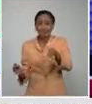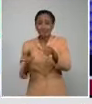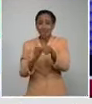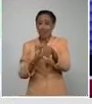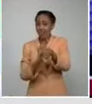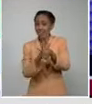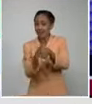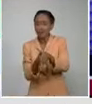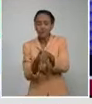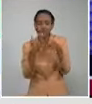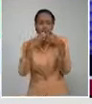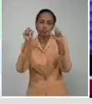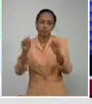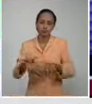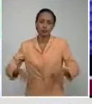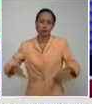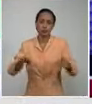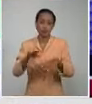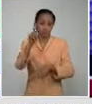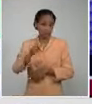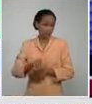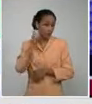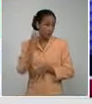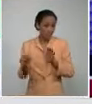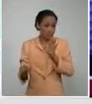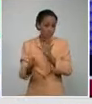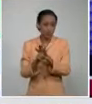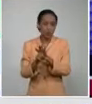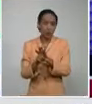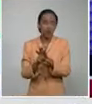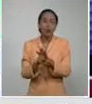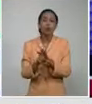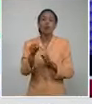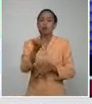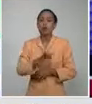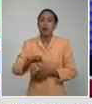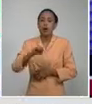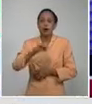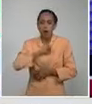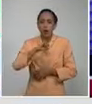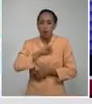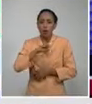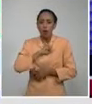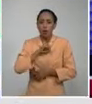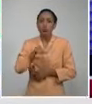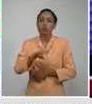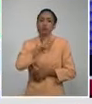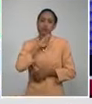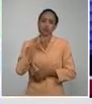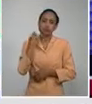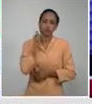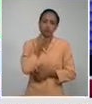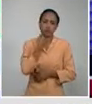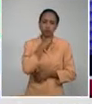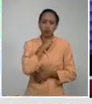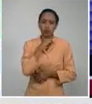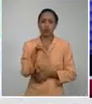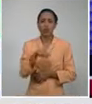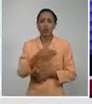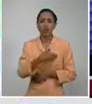paciente comenzó inicialmente con una tos productiva, febrícula, pérdida del